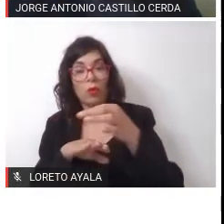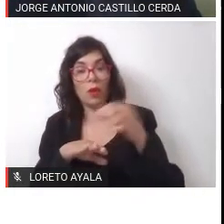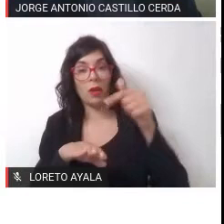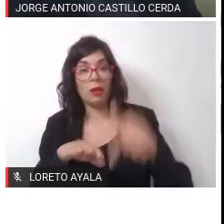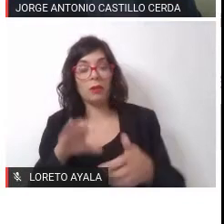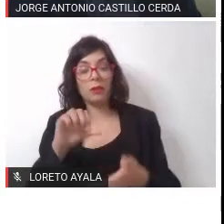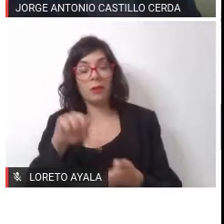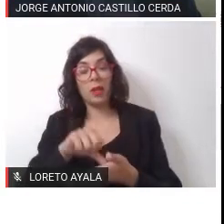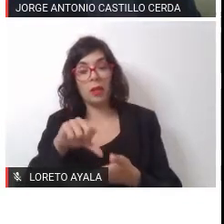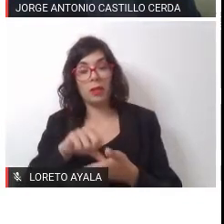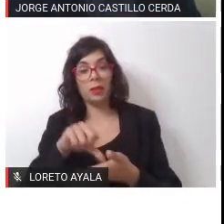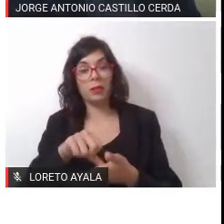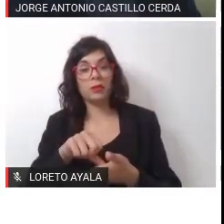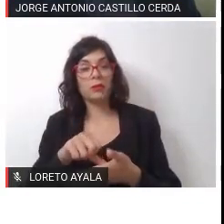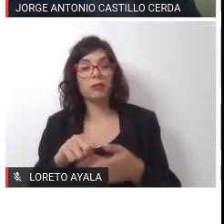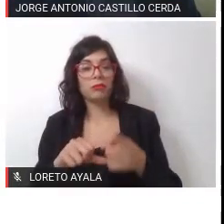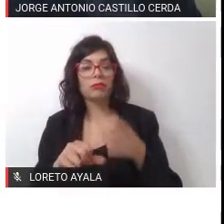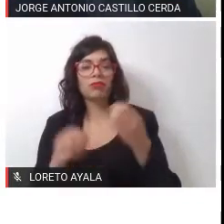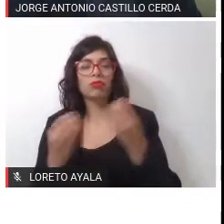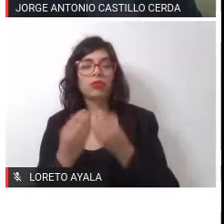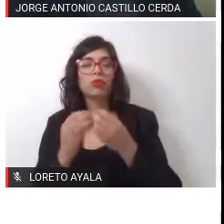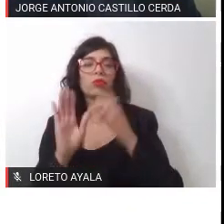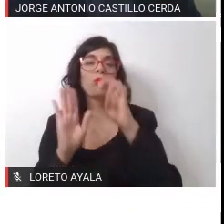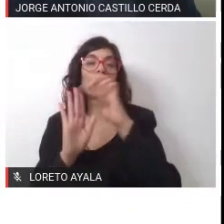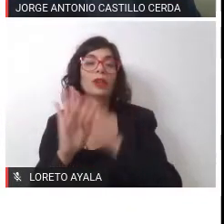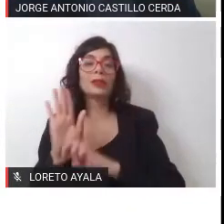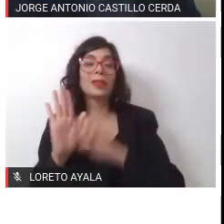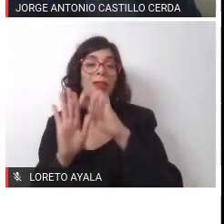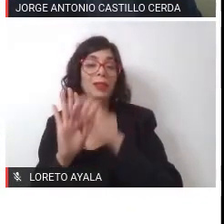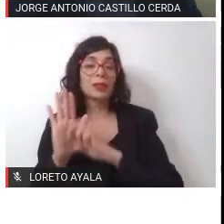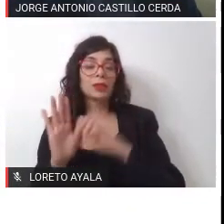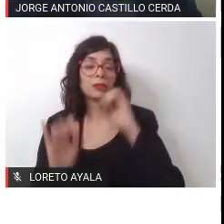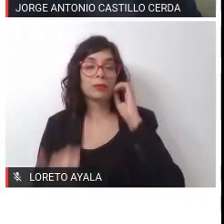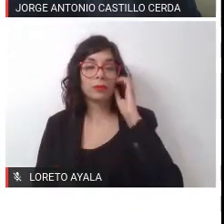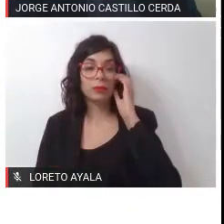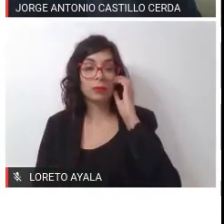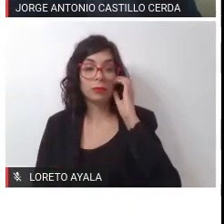por estos proyectos que generan algunos sostenedores